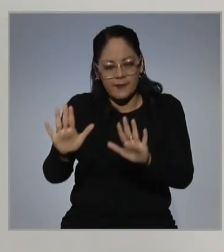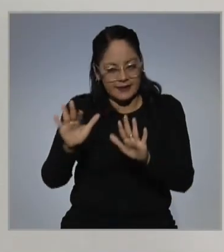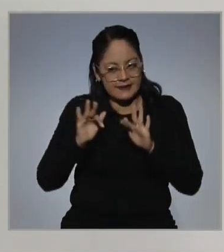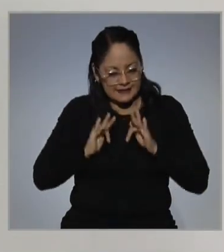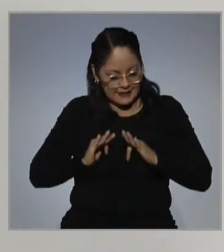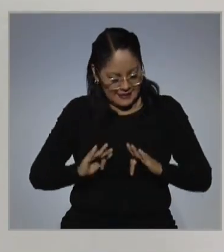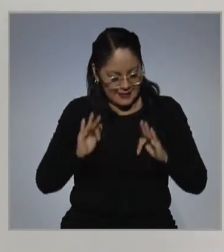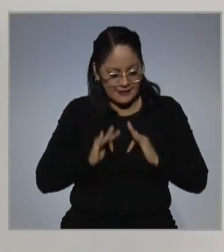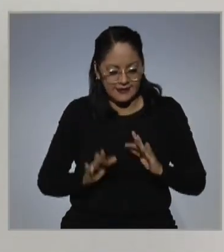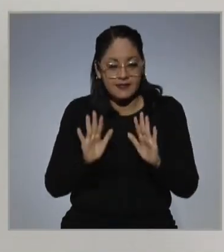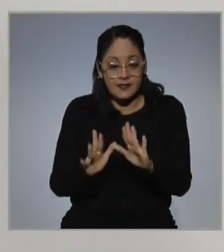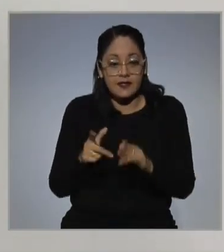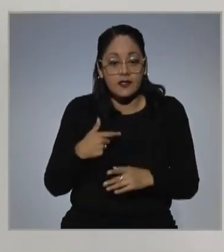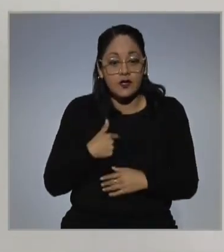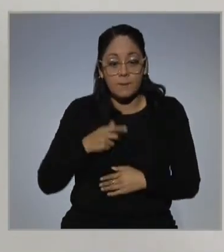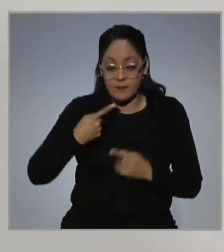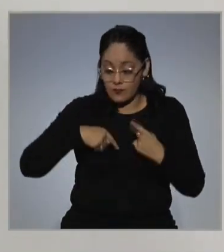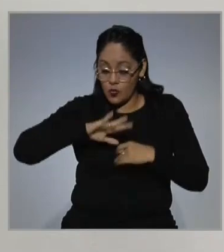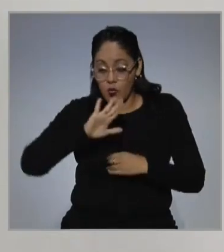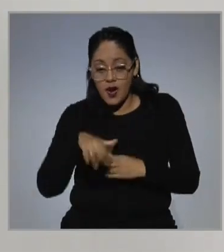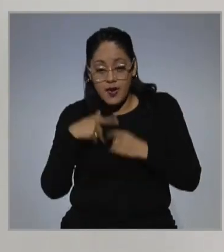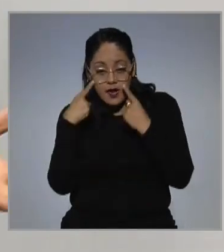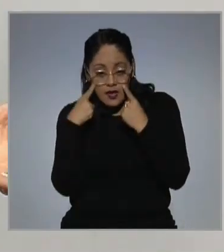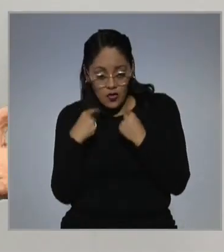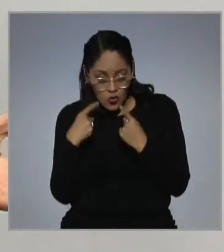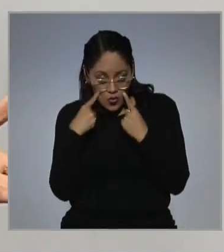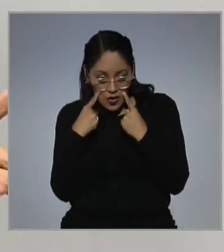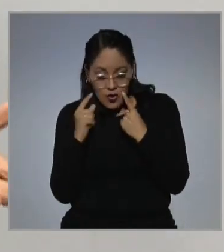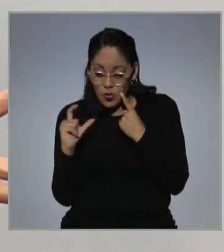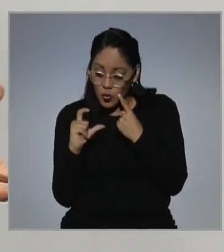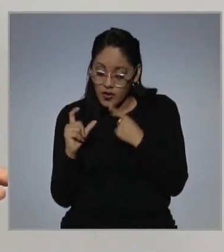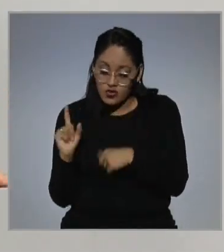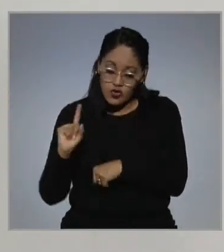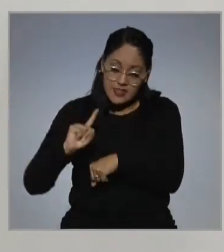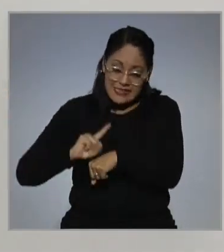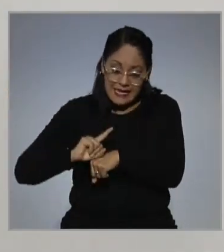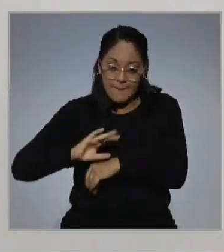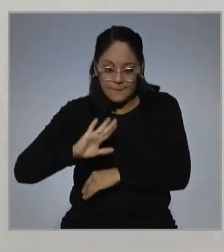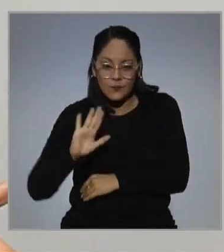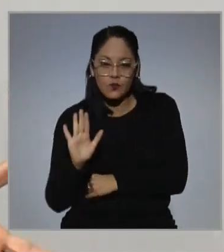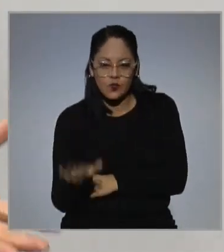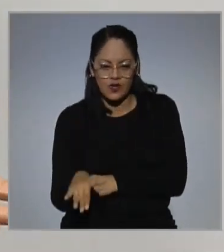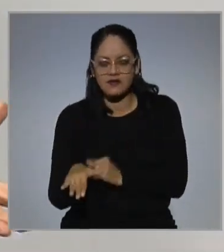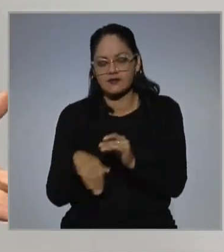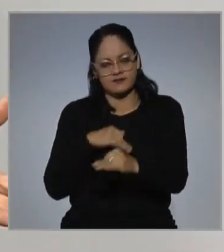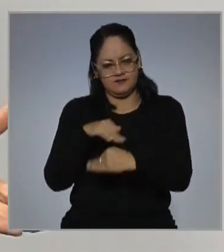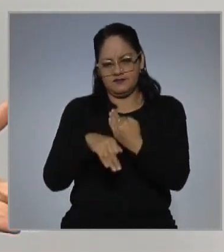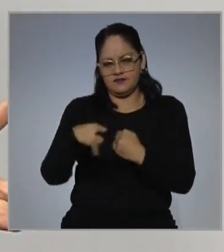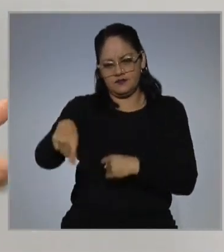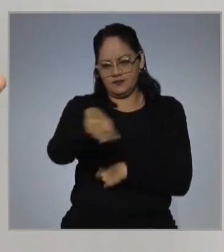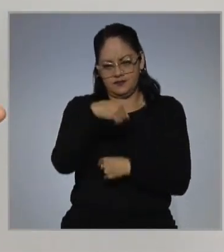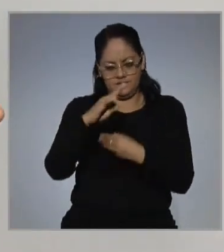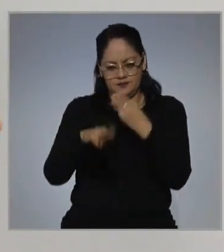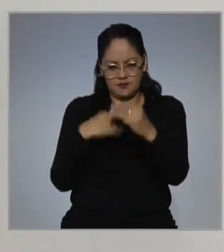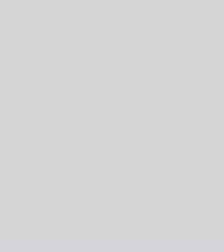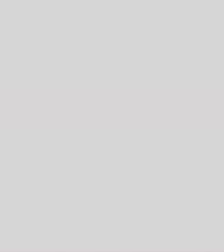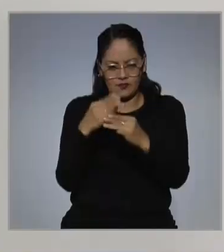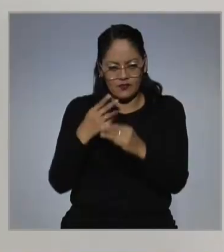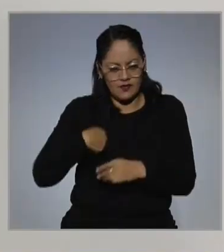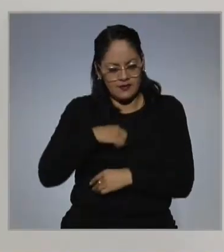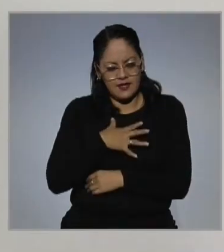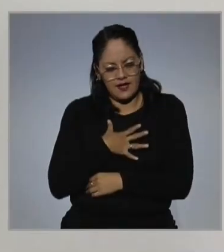Una cosa es llorar a nuestros muertos en el momento del deceso, ¿no? Que como todo el mundo